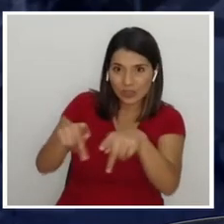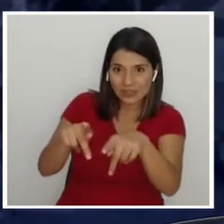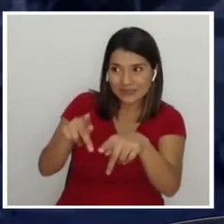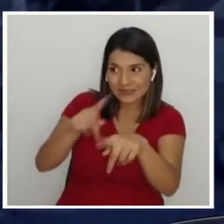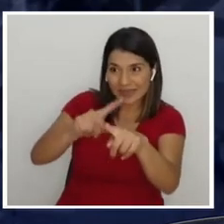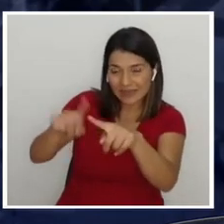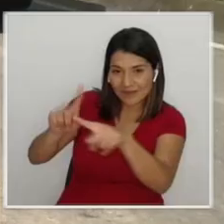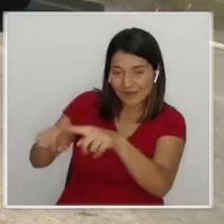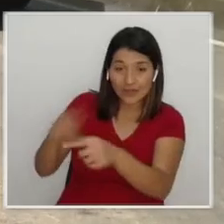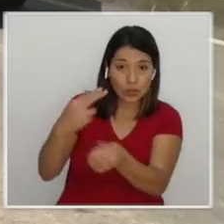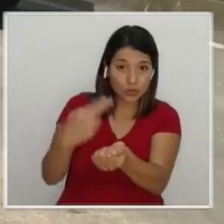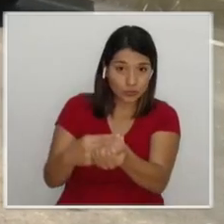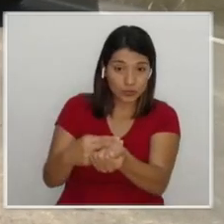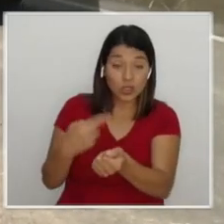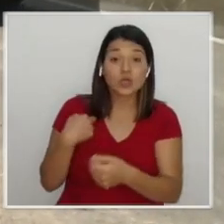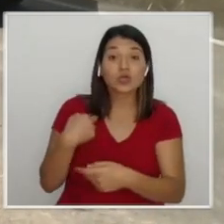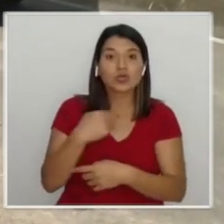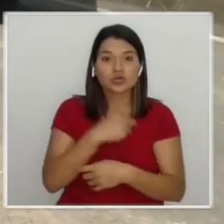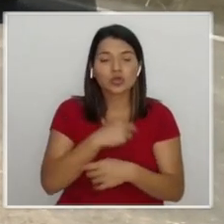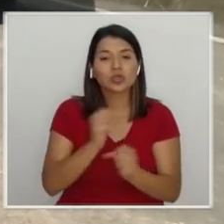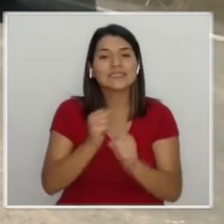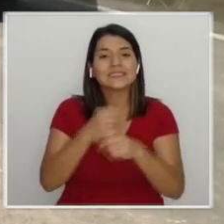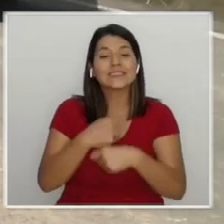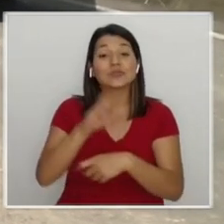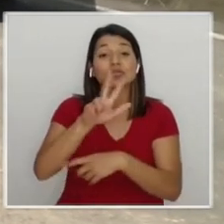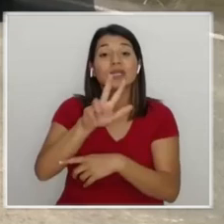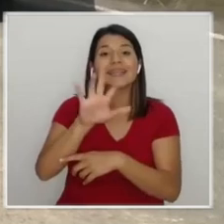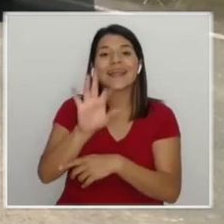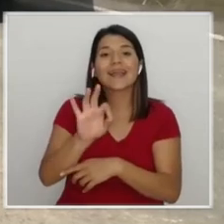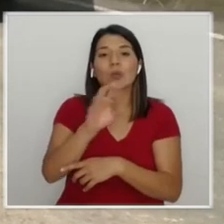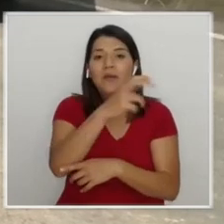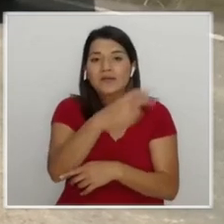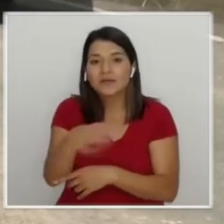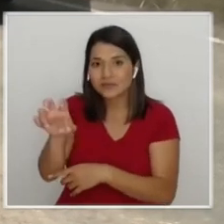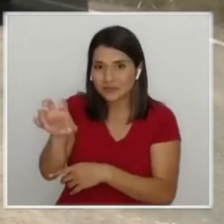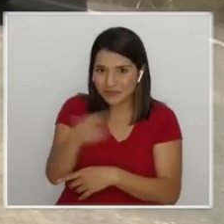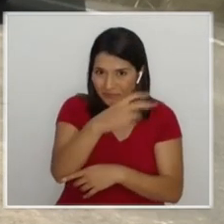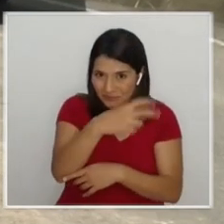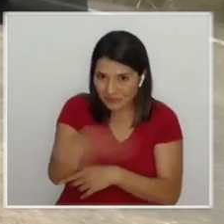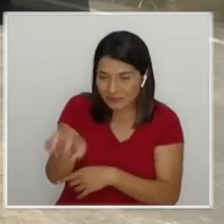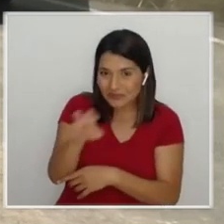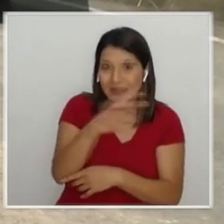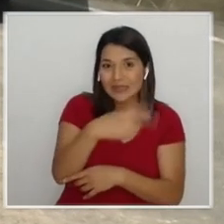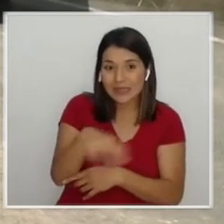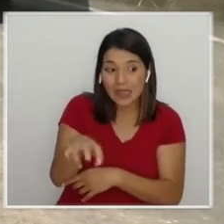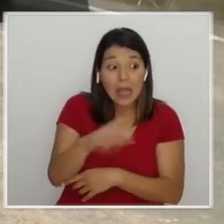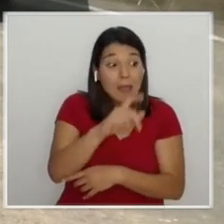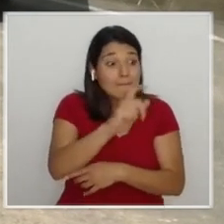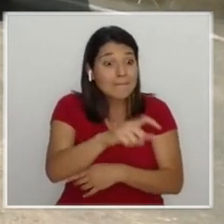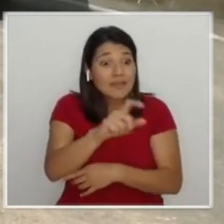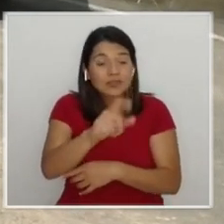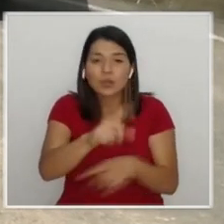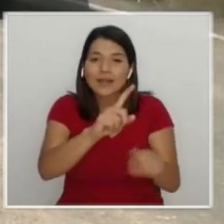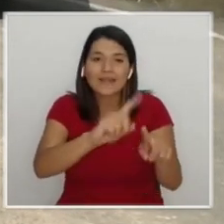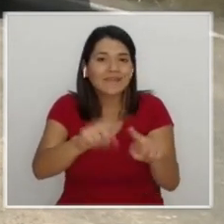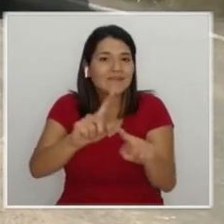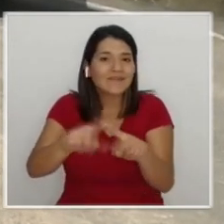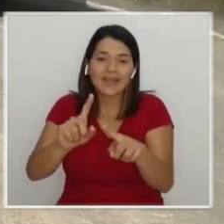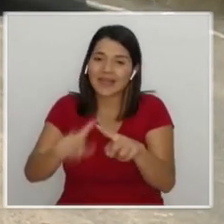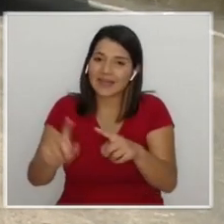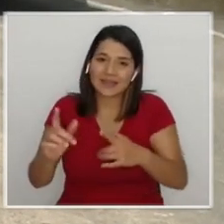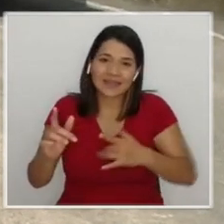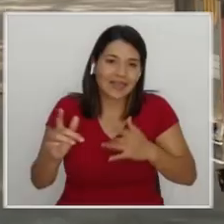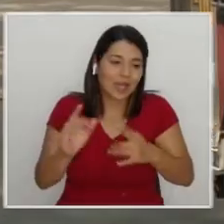Hicimos 39 traslados en pacientes con diferentes categorías en su condición de